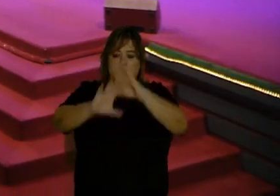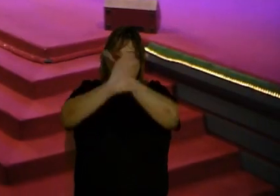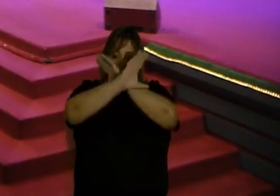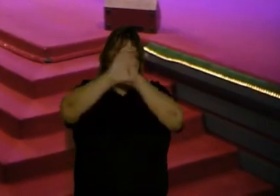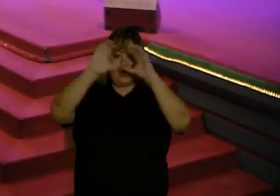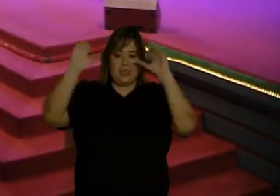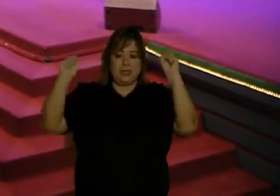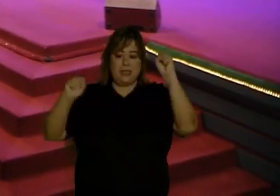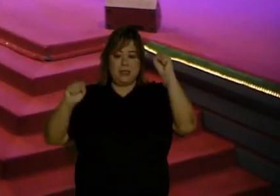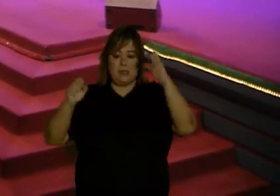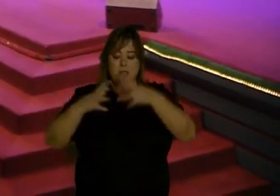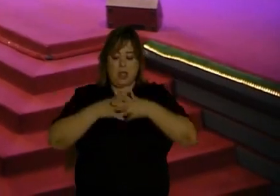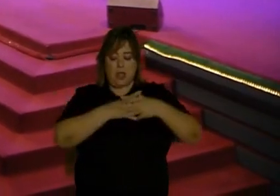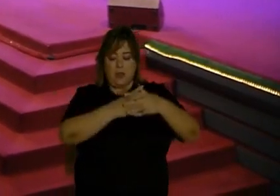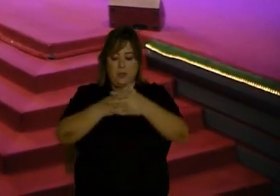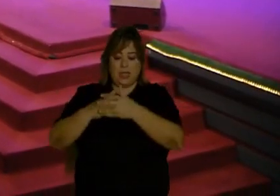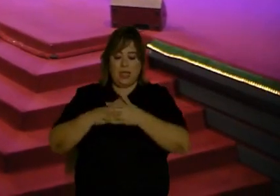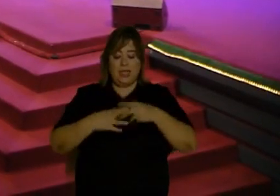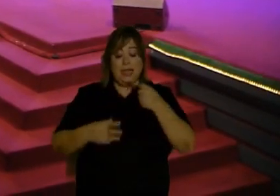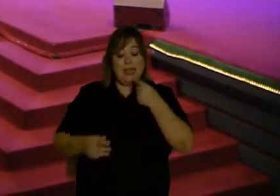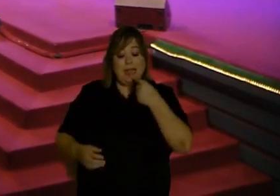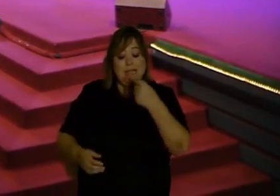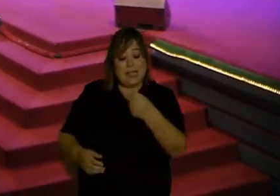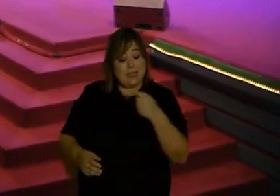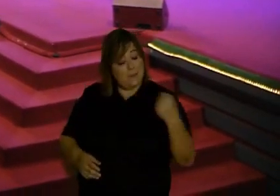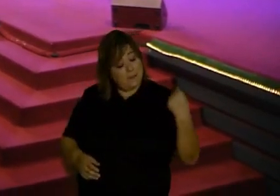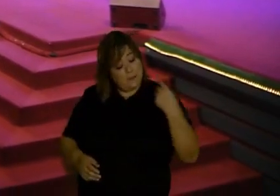que está dando, está poniendo de ejemplo a Kenosha.